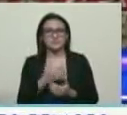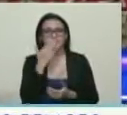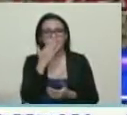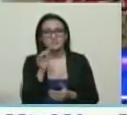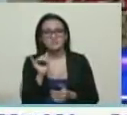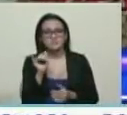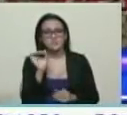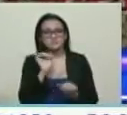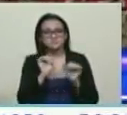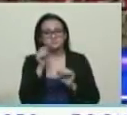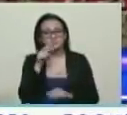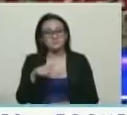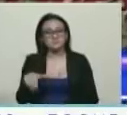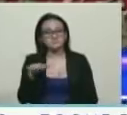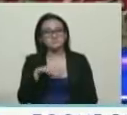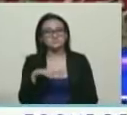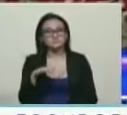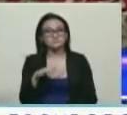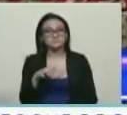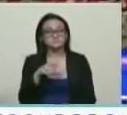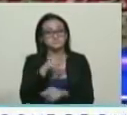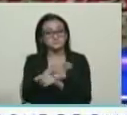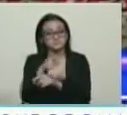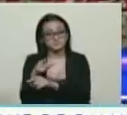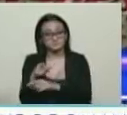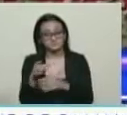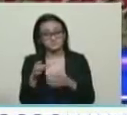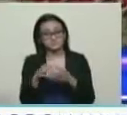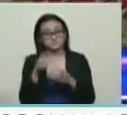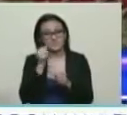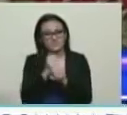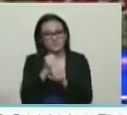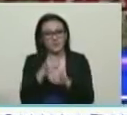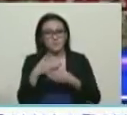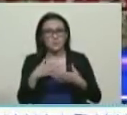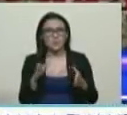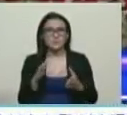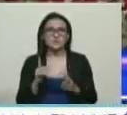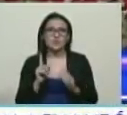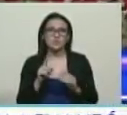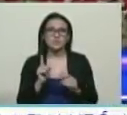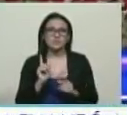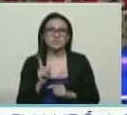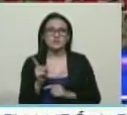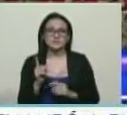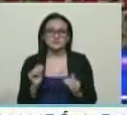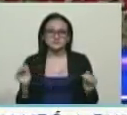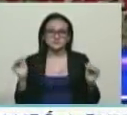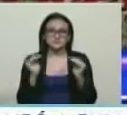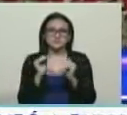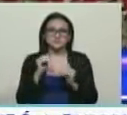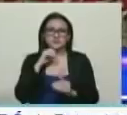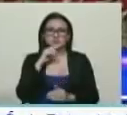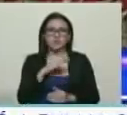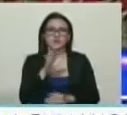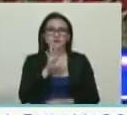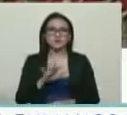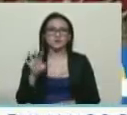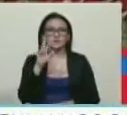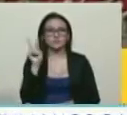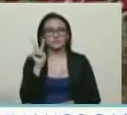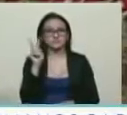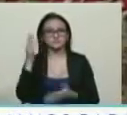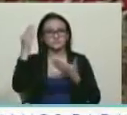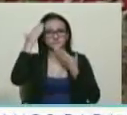pueblo, y eso nos obliga a todos los que ejercemos funciones públicas a estar a la altura de la cita histórica. Así que a toda Venezuela,